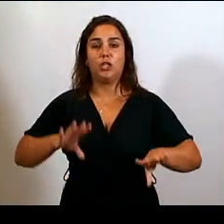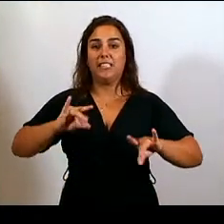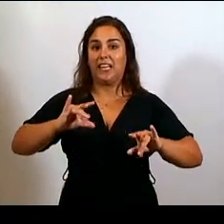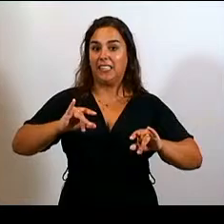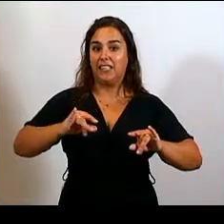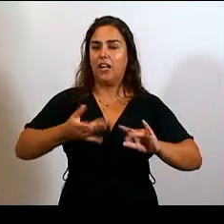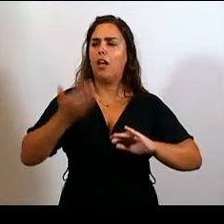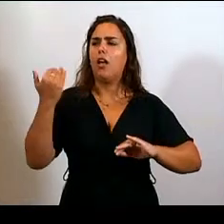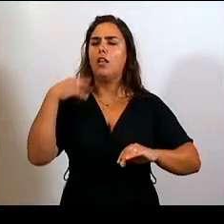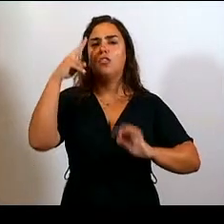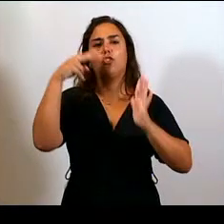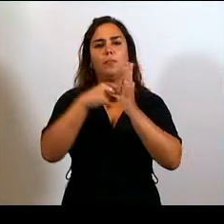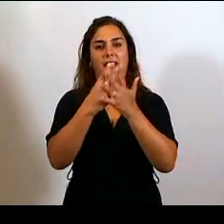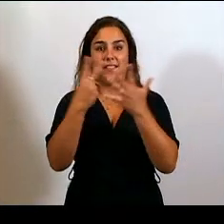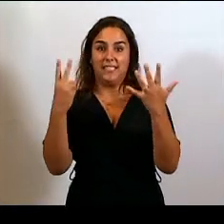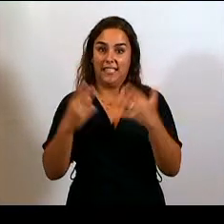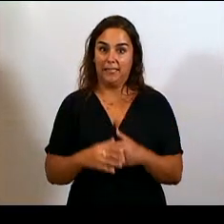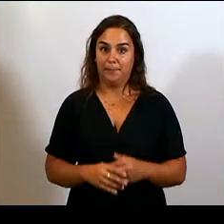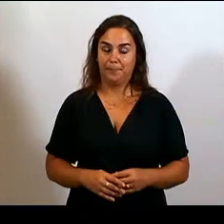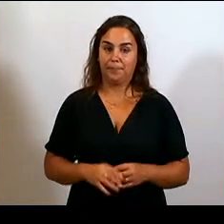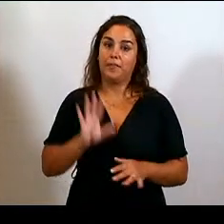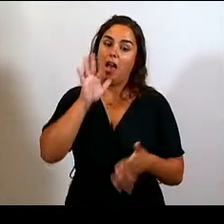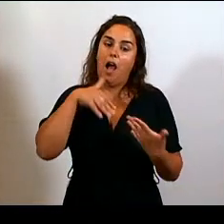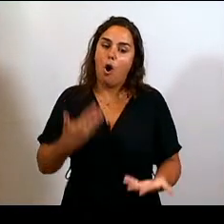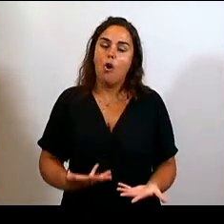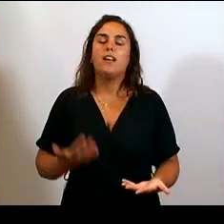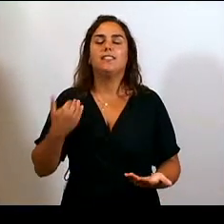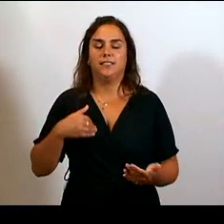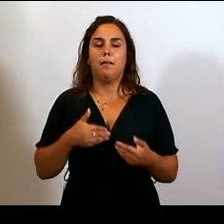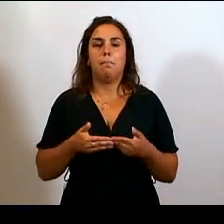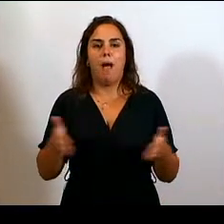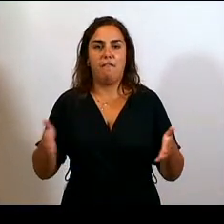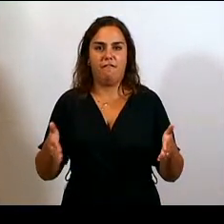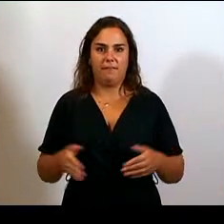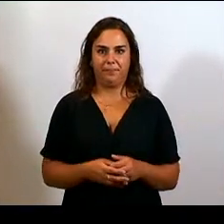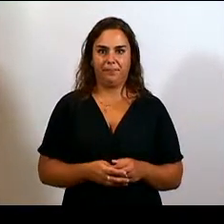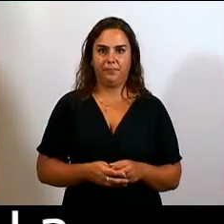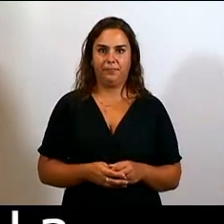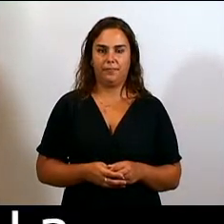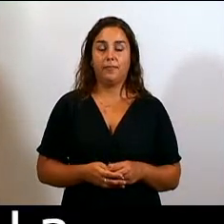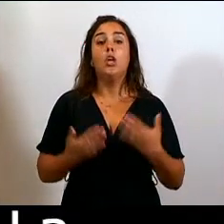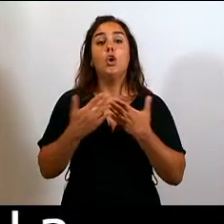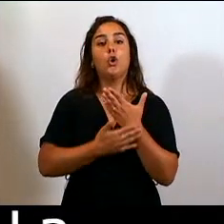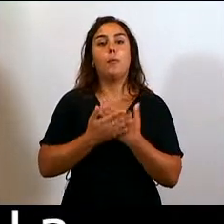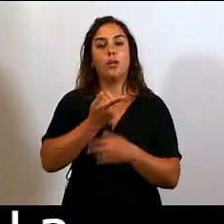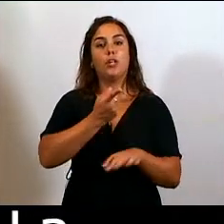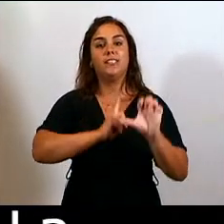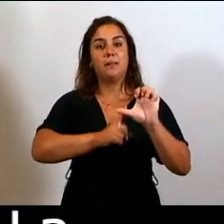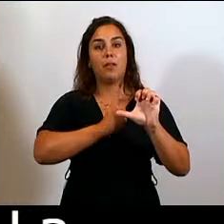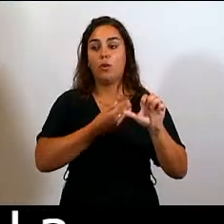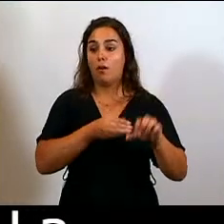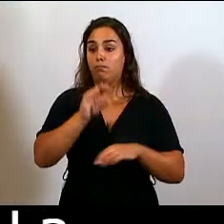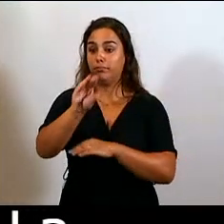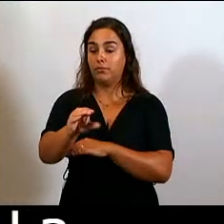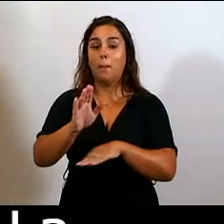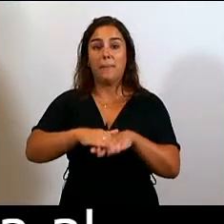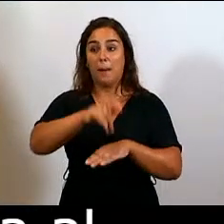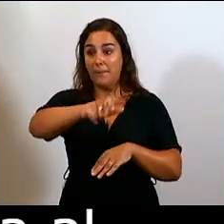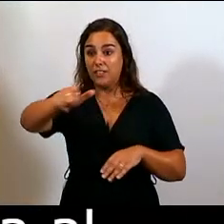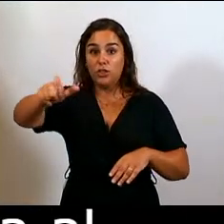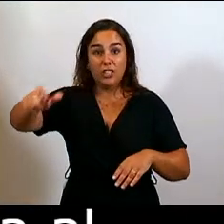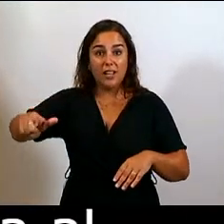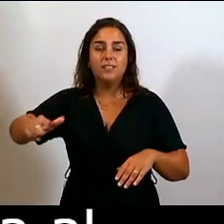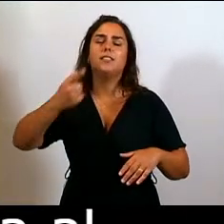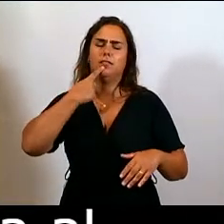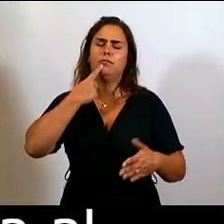en 2017. La financiación asignada por el Gobierno de Extremadura al personal contempla en